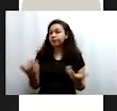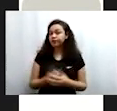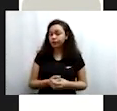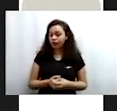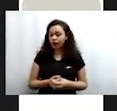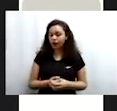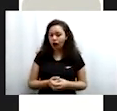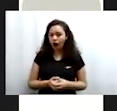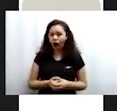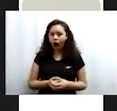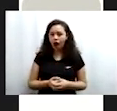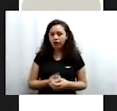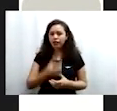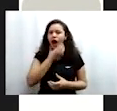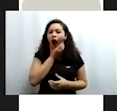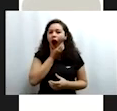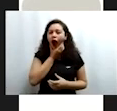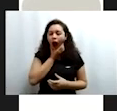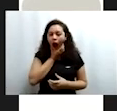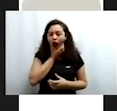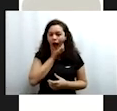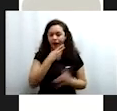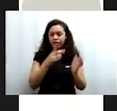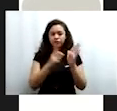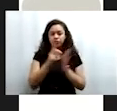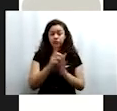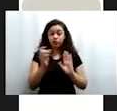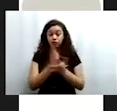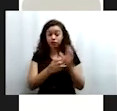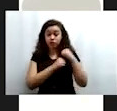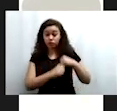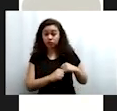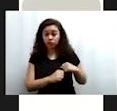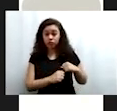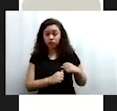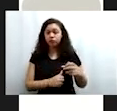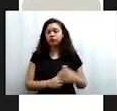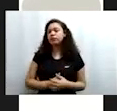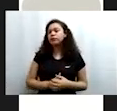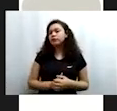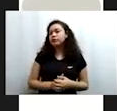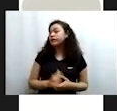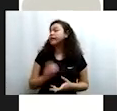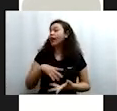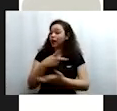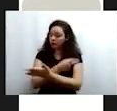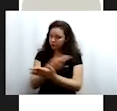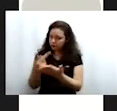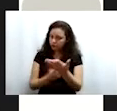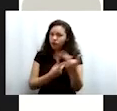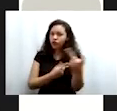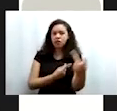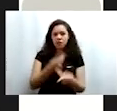pareciera que es este departamento el encargado, pero si él tiene esta programación y esta